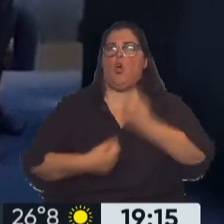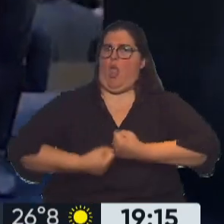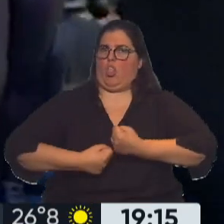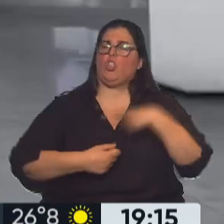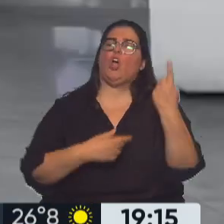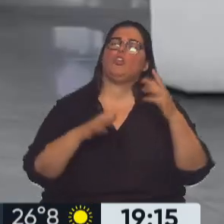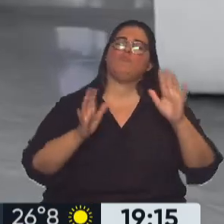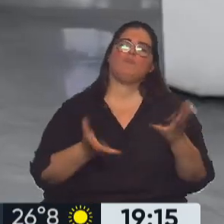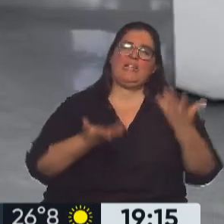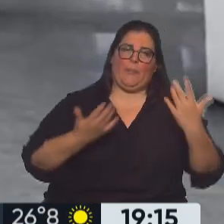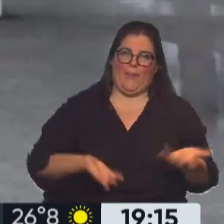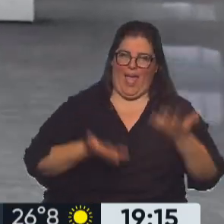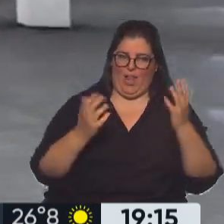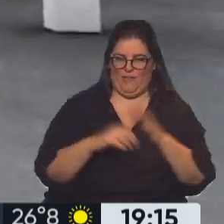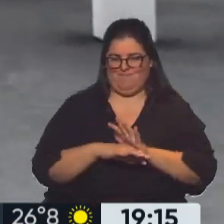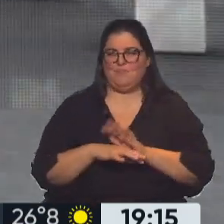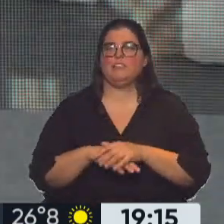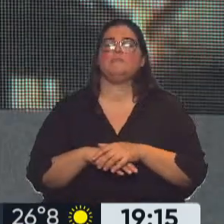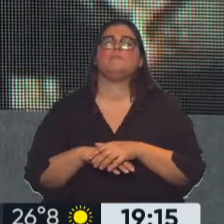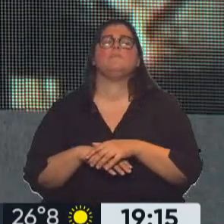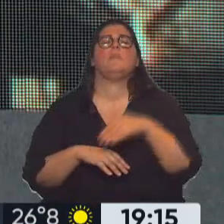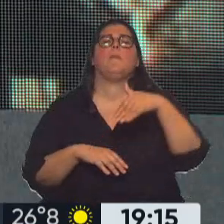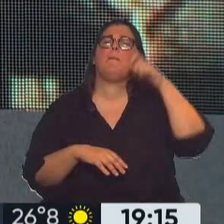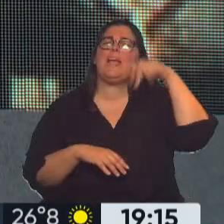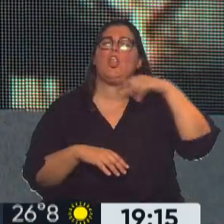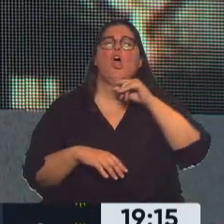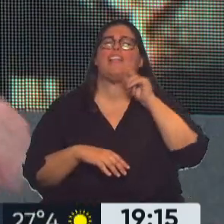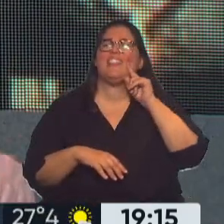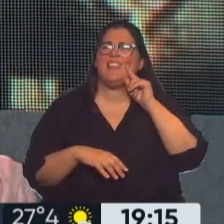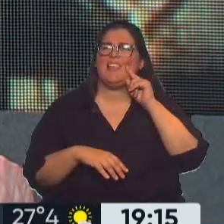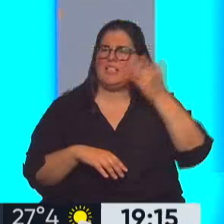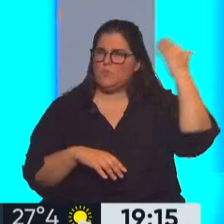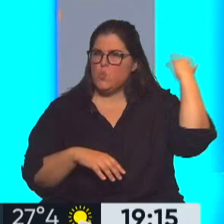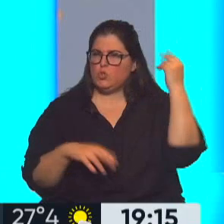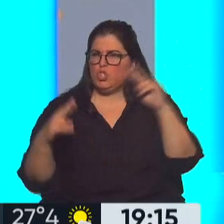me gustó me gustó me gustó a menos a menot Hace mucho que no a menot hace rato que no lo veo